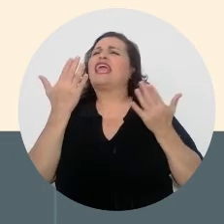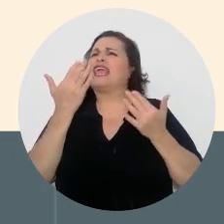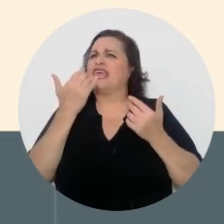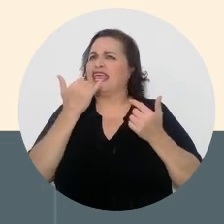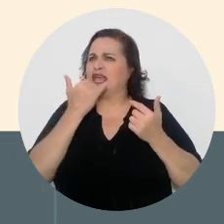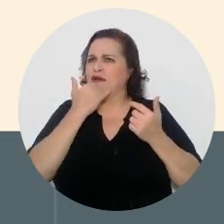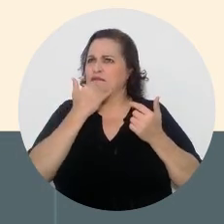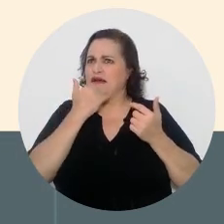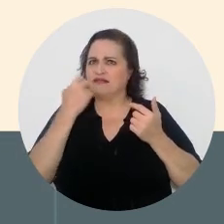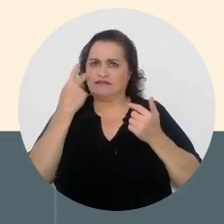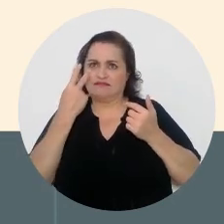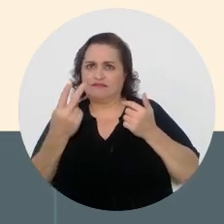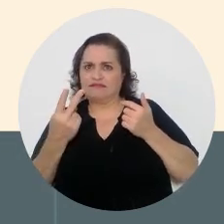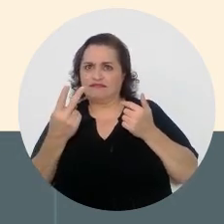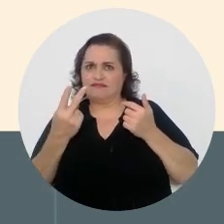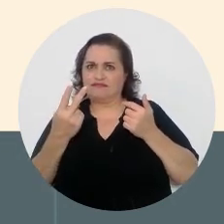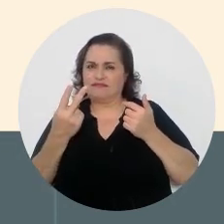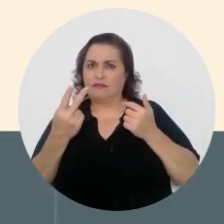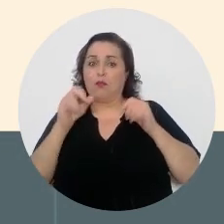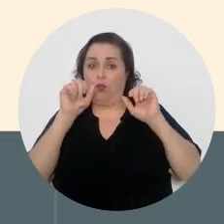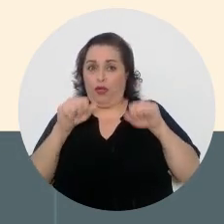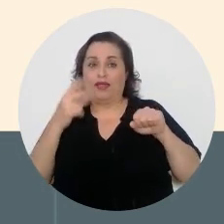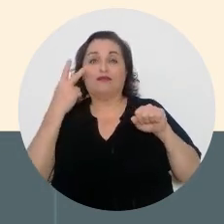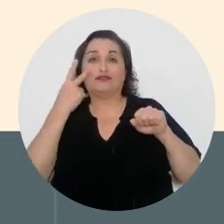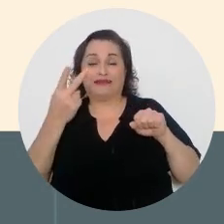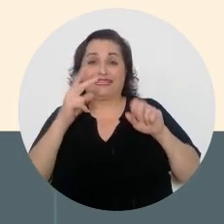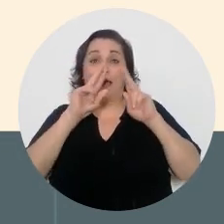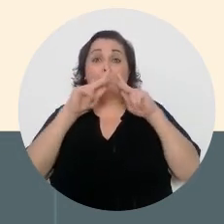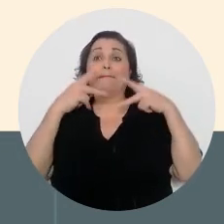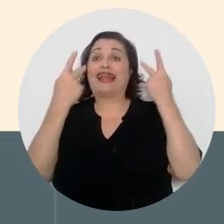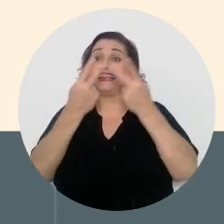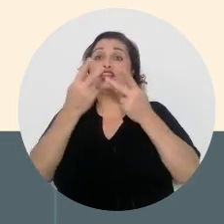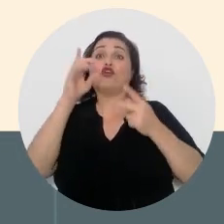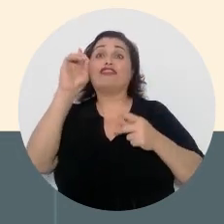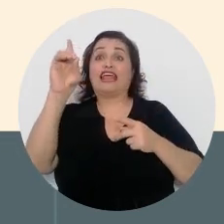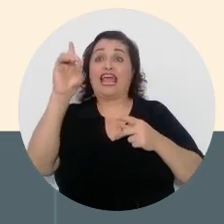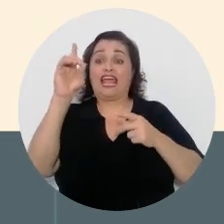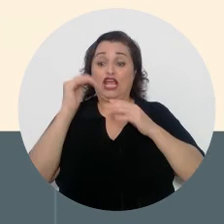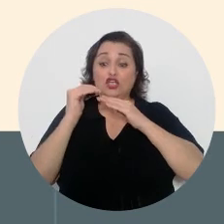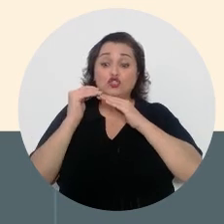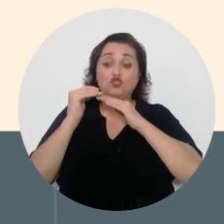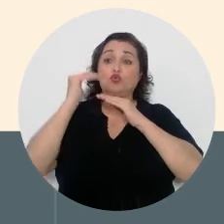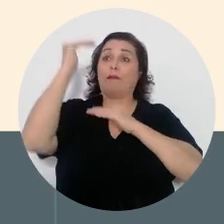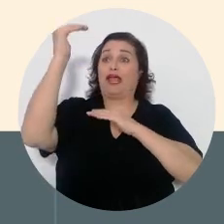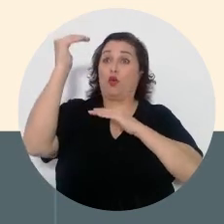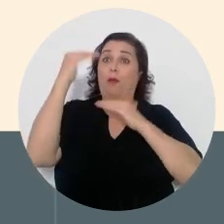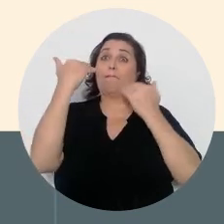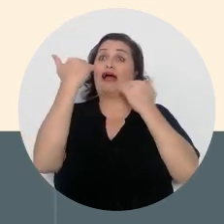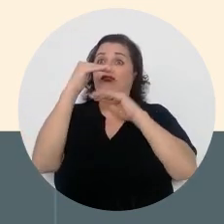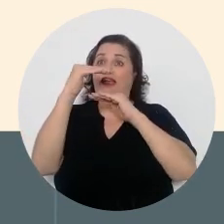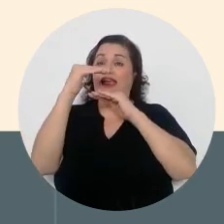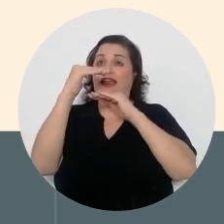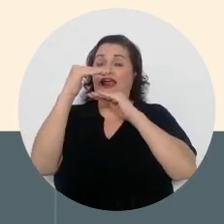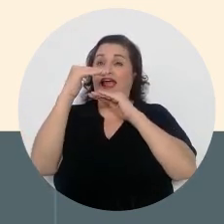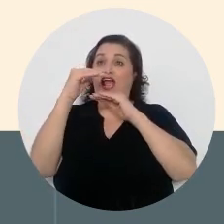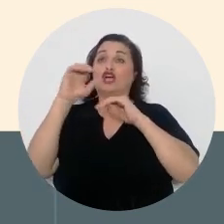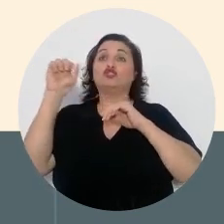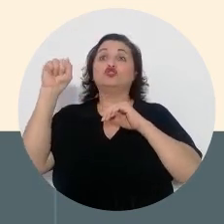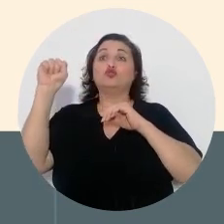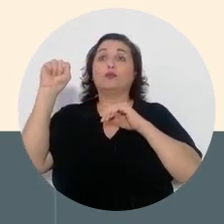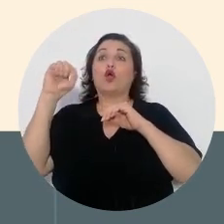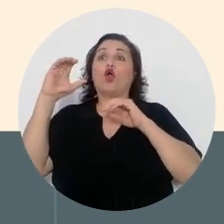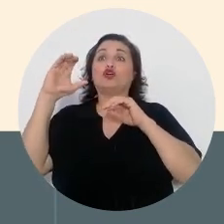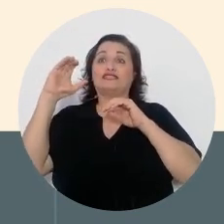C. ¿Qué más podemos ver aquí? Que, por ejemplo, el partido D superó la barrera del